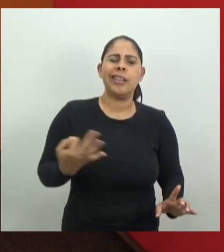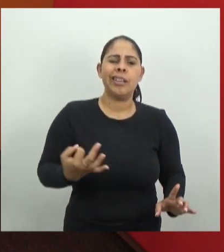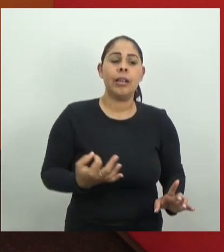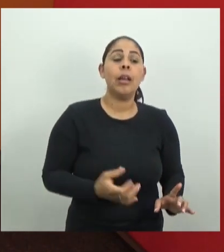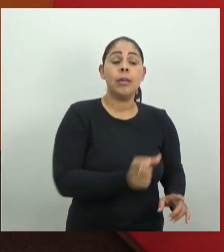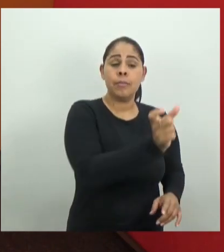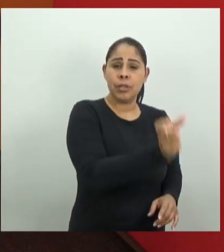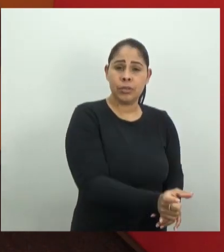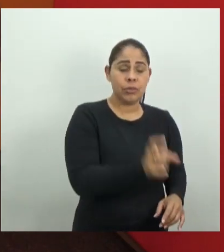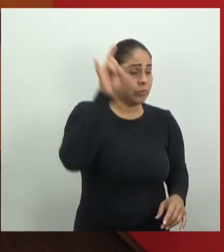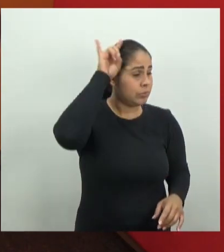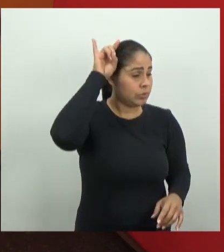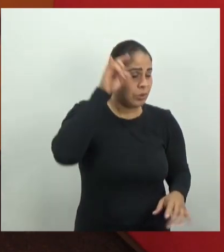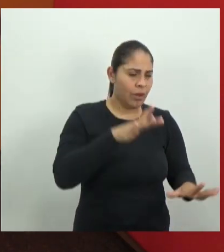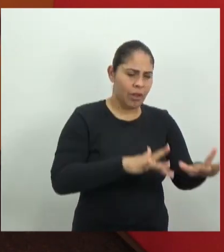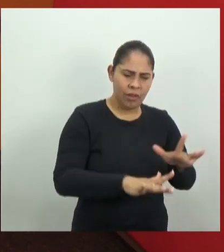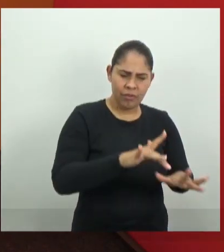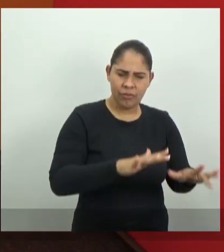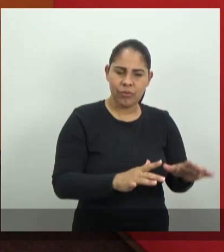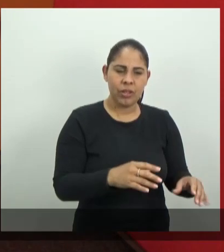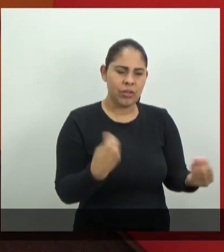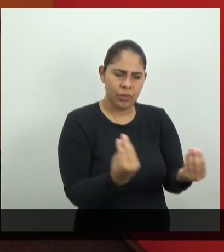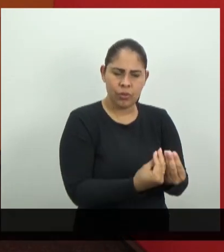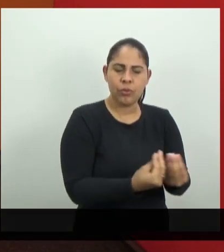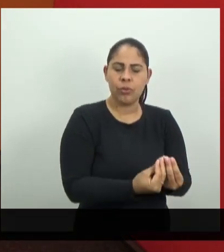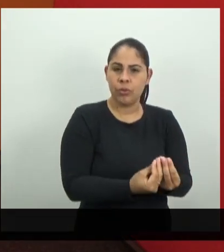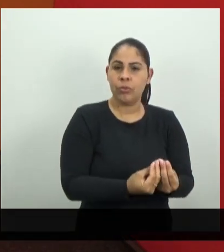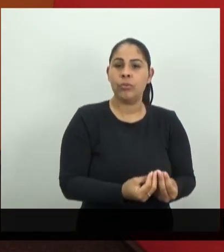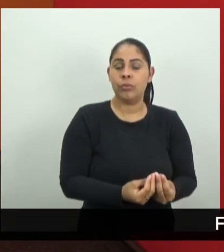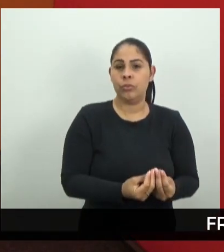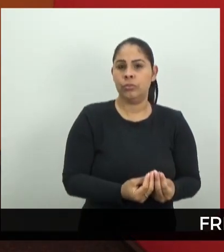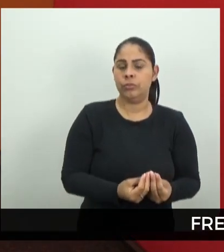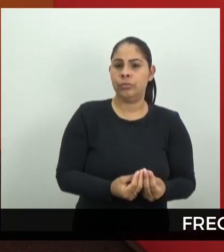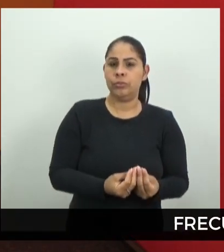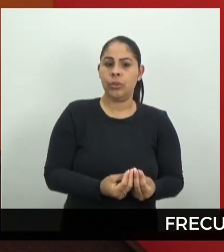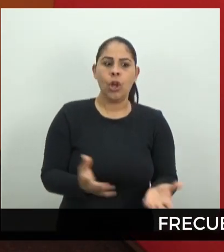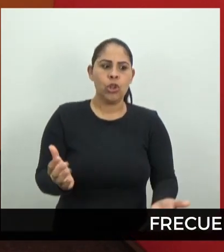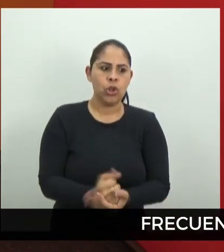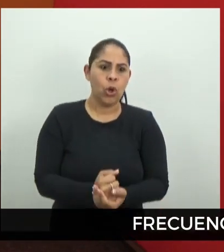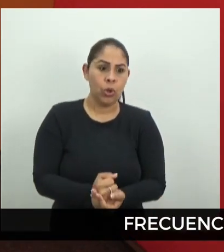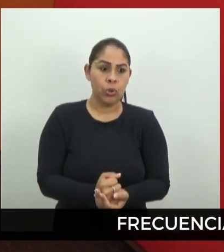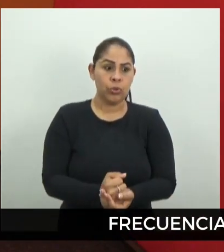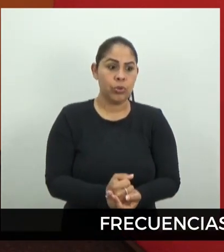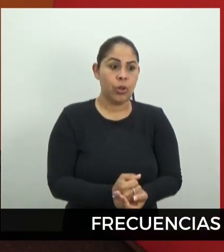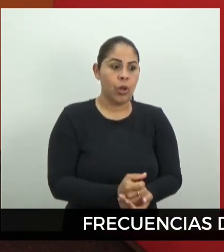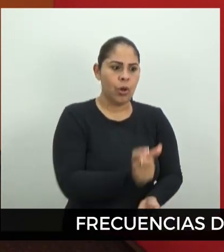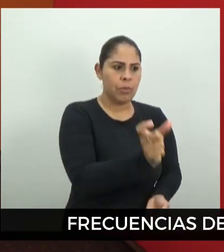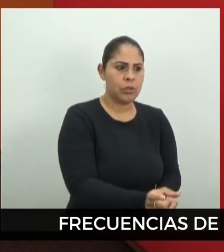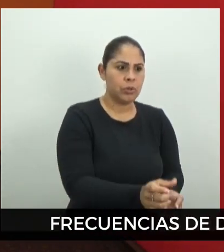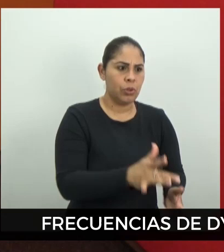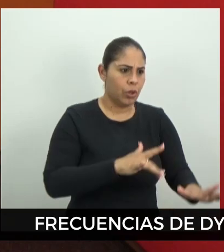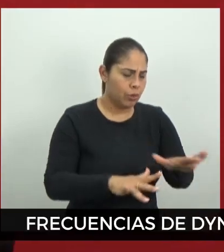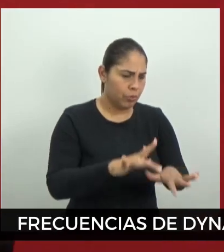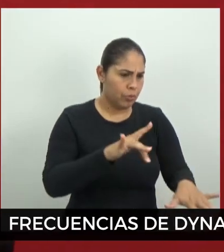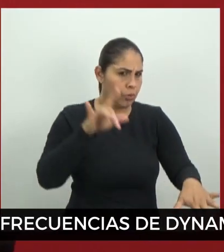Pregunta, ¿están todos endemoniados? No, no todos están endemoniados. En Marcos